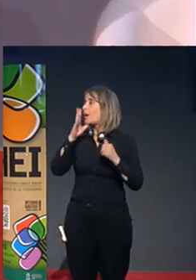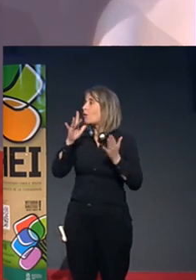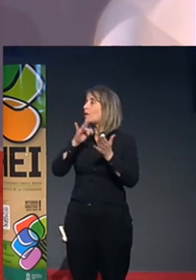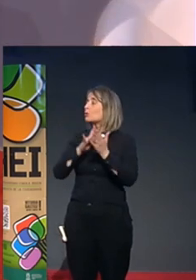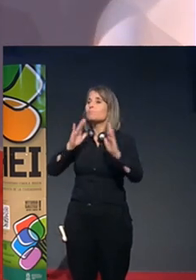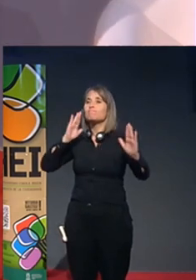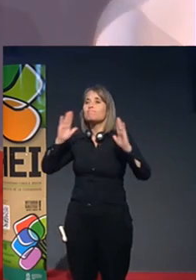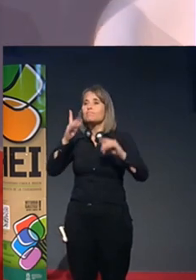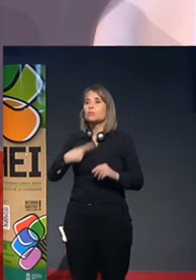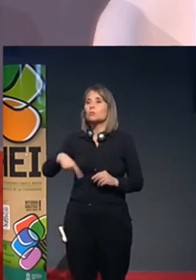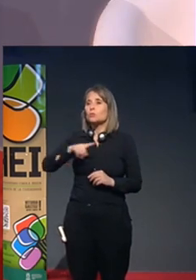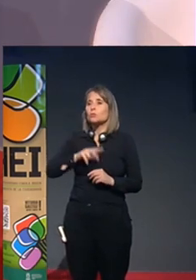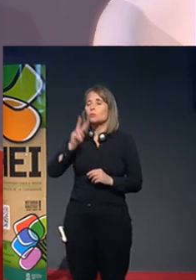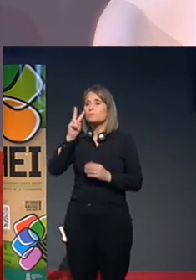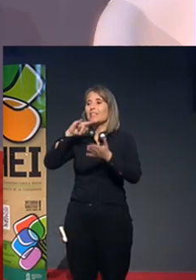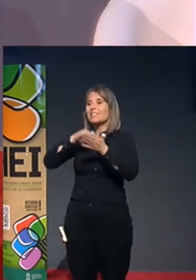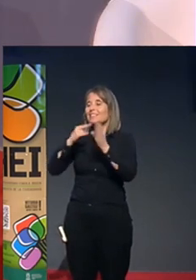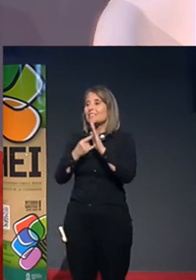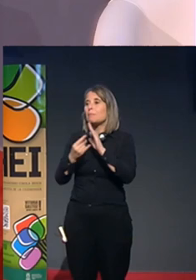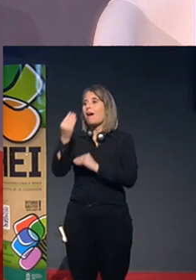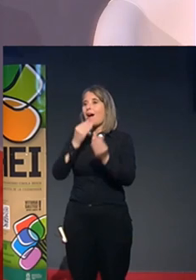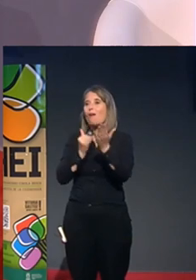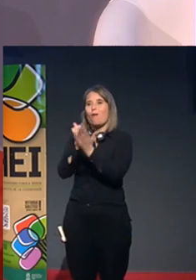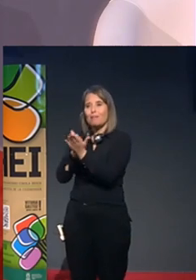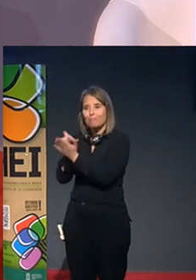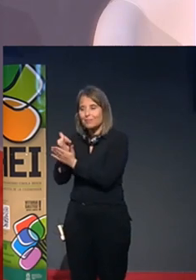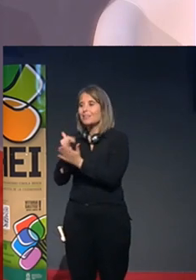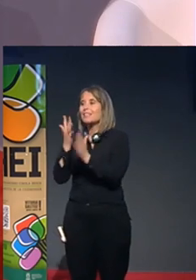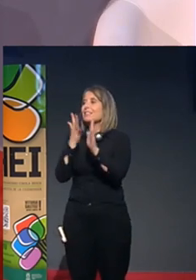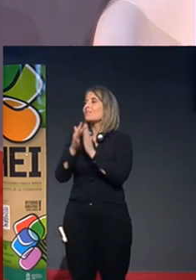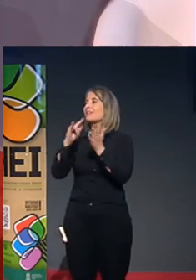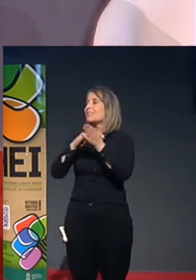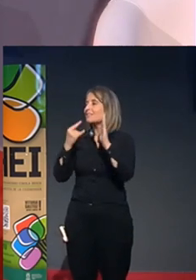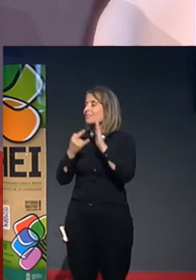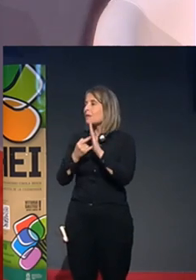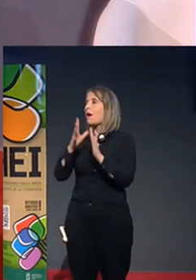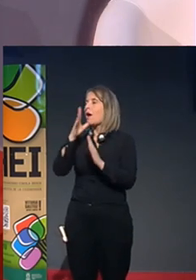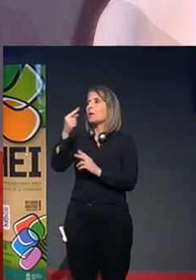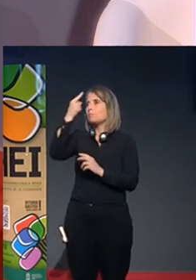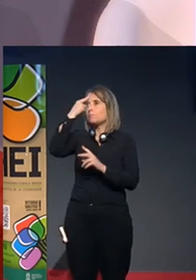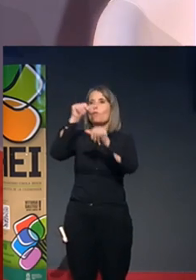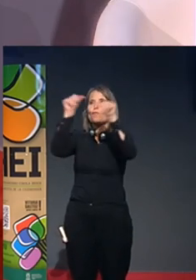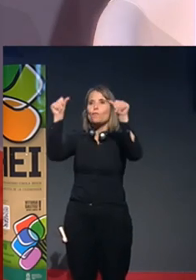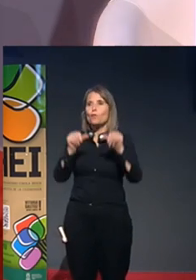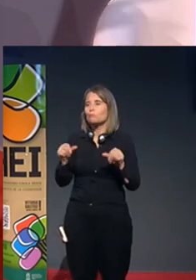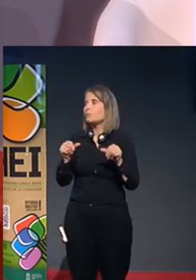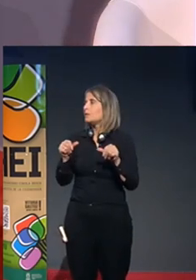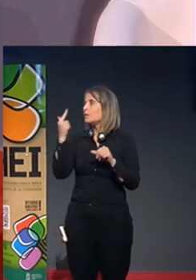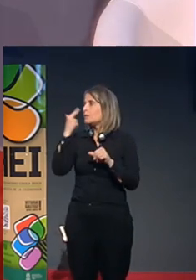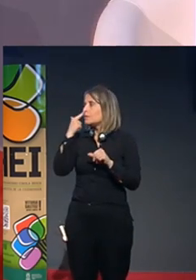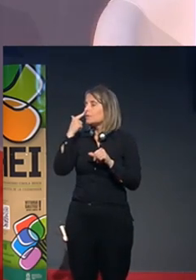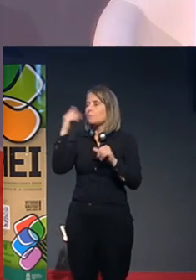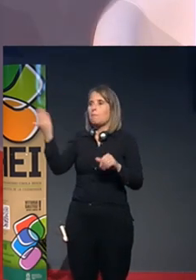todas nos vamos a acercar al sistema agroalimentario un sistema que tal y como está diseñado Y concebido ahora mismo Está